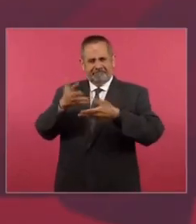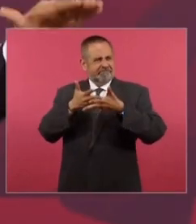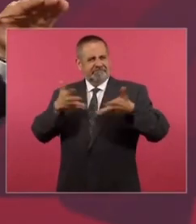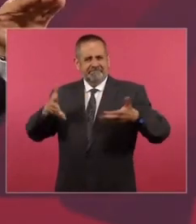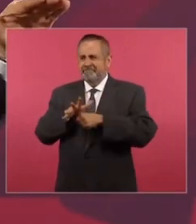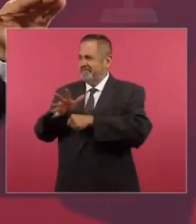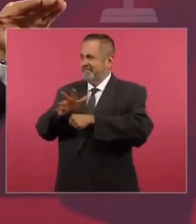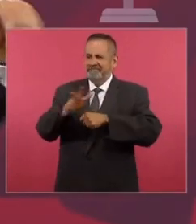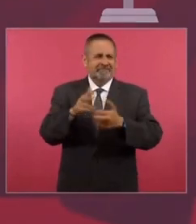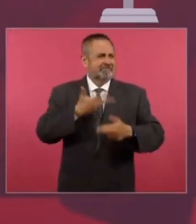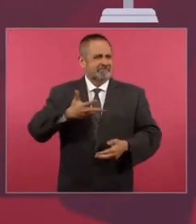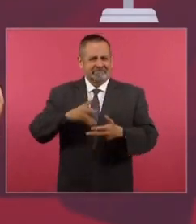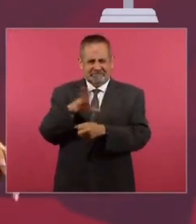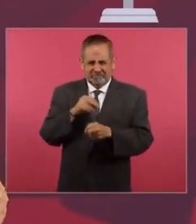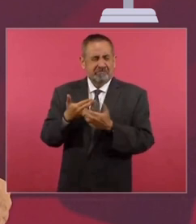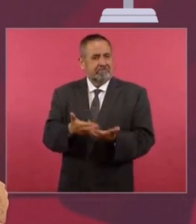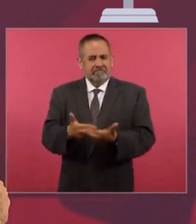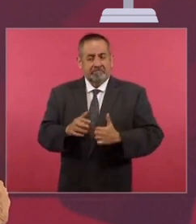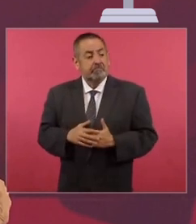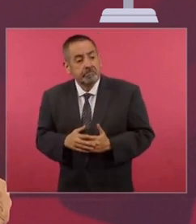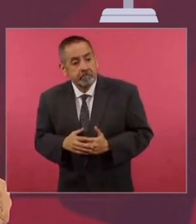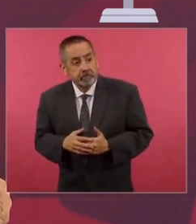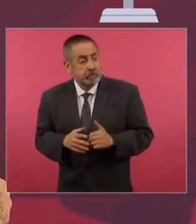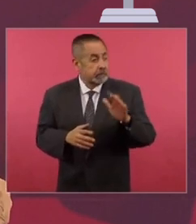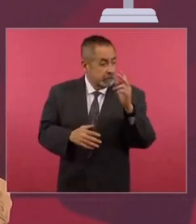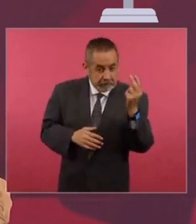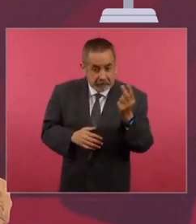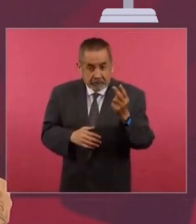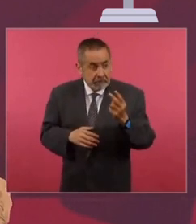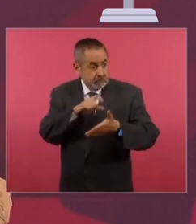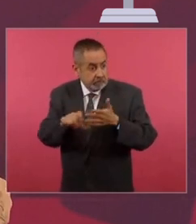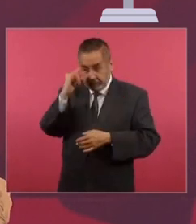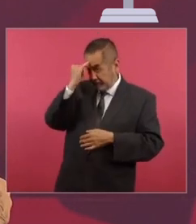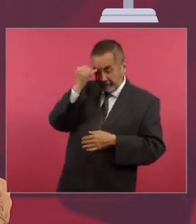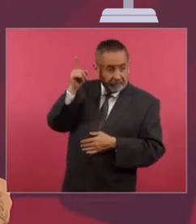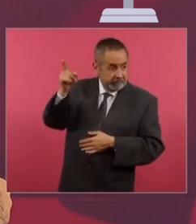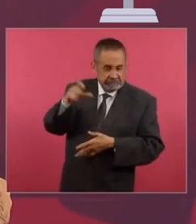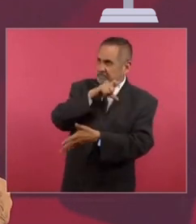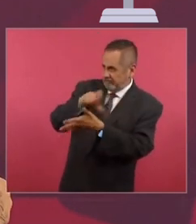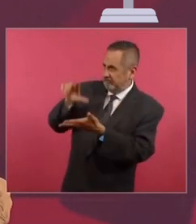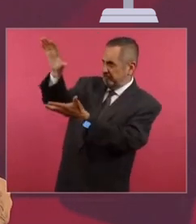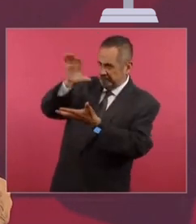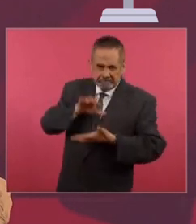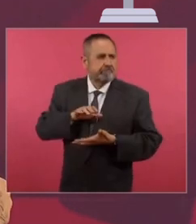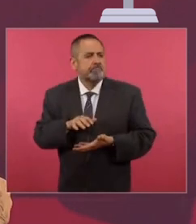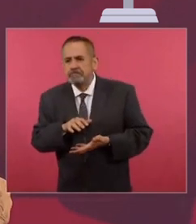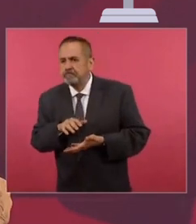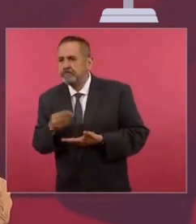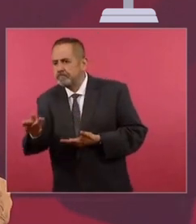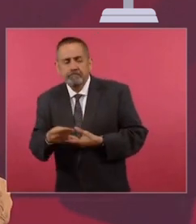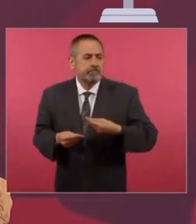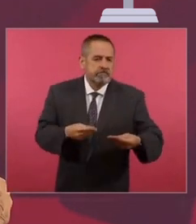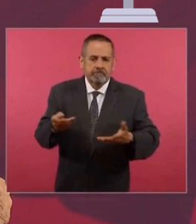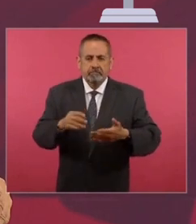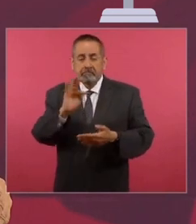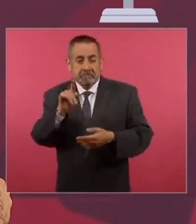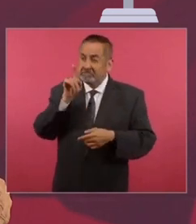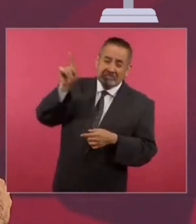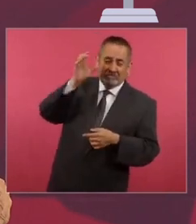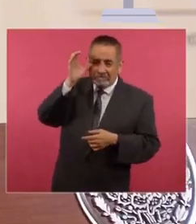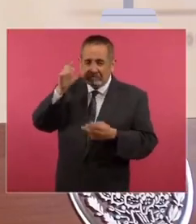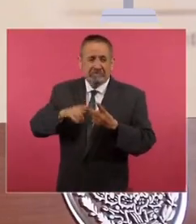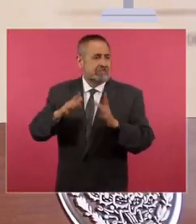de todo Si hay que conseguir los medicamentos en la India los vamos a traer para la farmacia en China